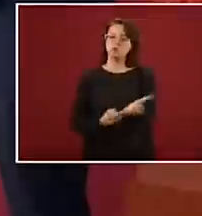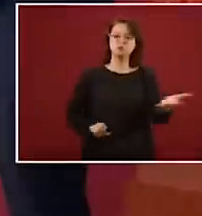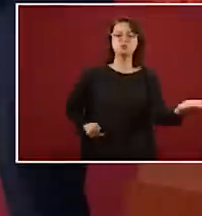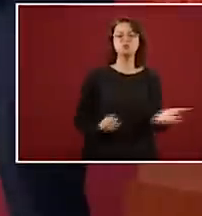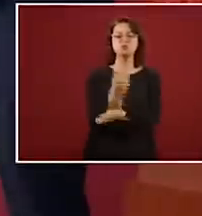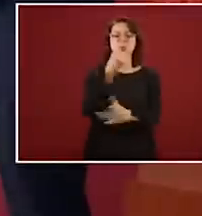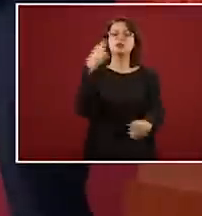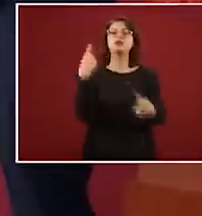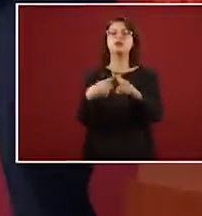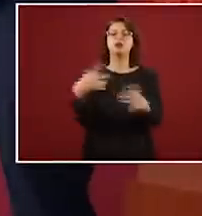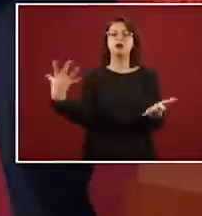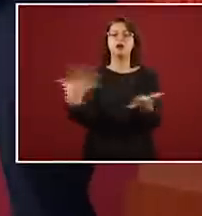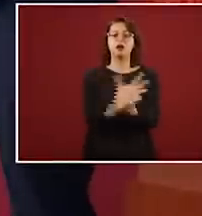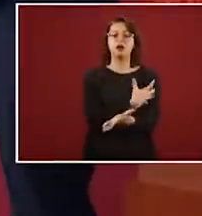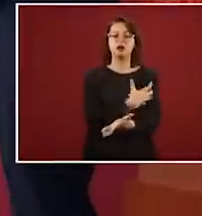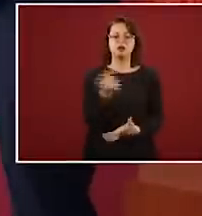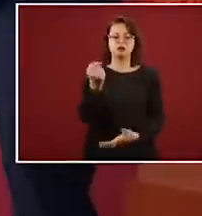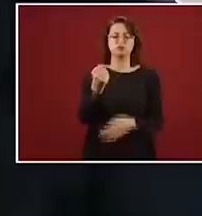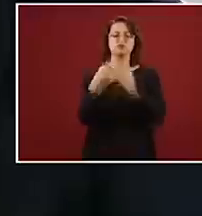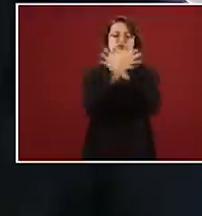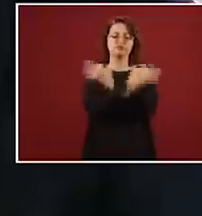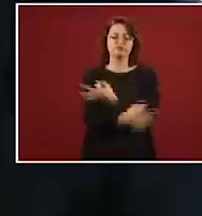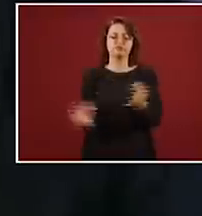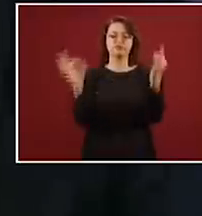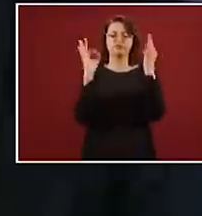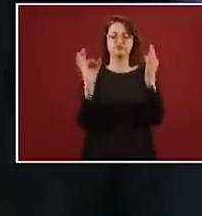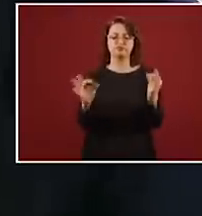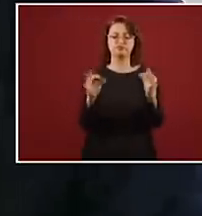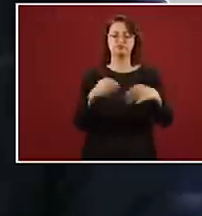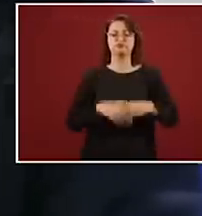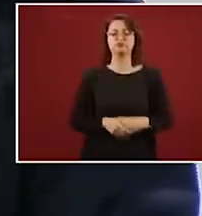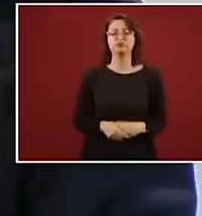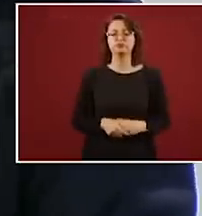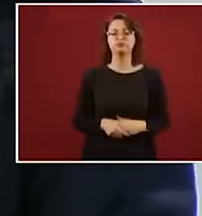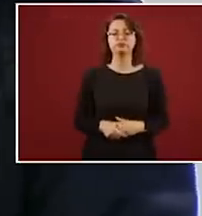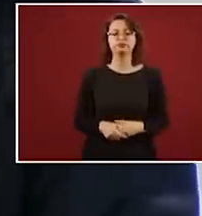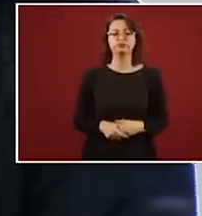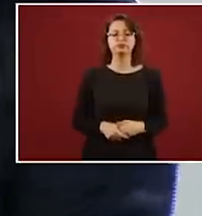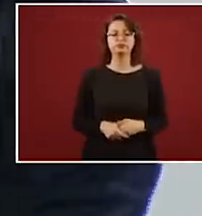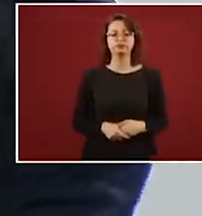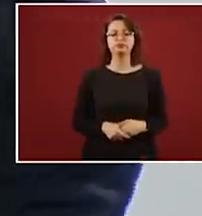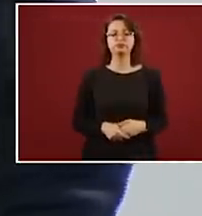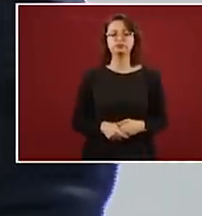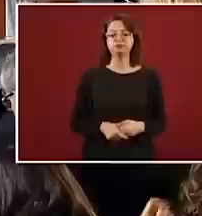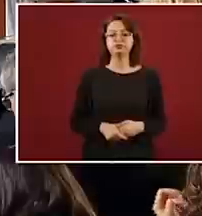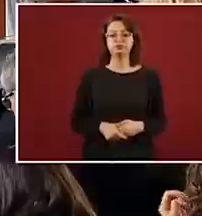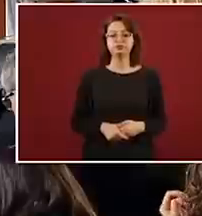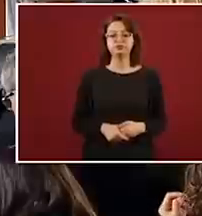proceso y se darán a conocer los ganadores en este proceso de venta.